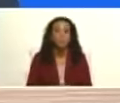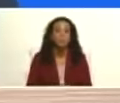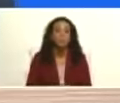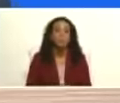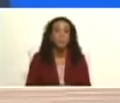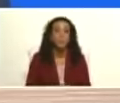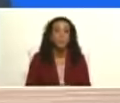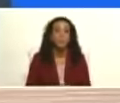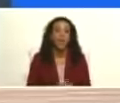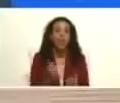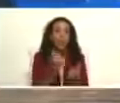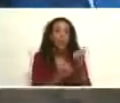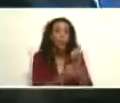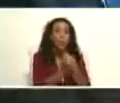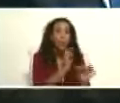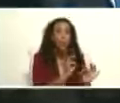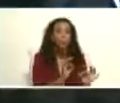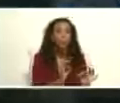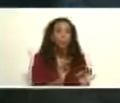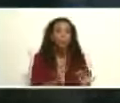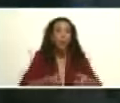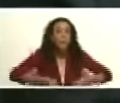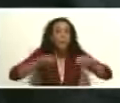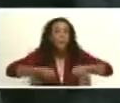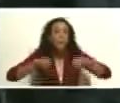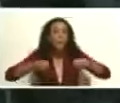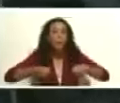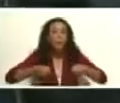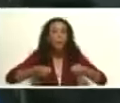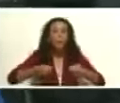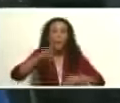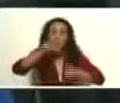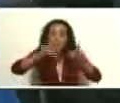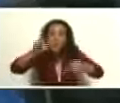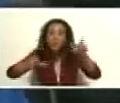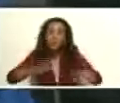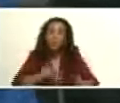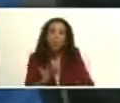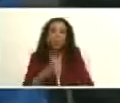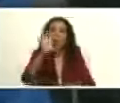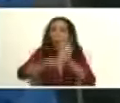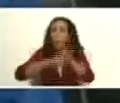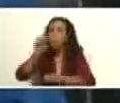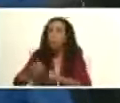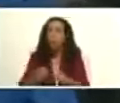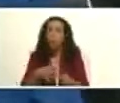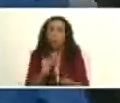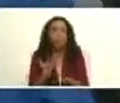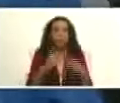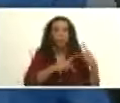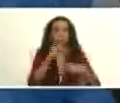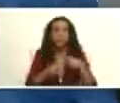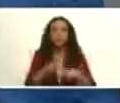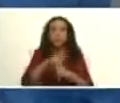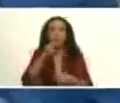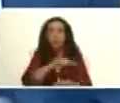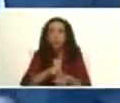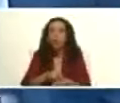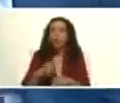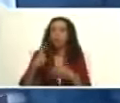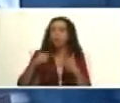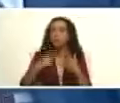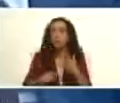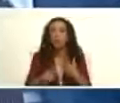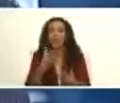en el comercio, en el mercado nacional, con la producción nacional, con